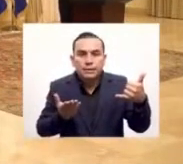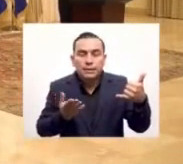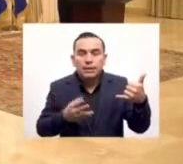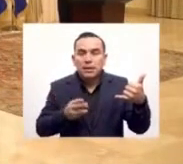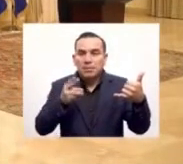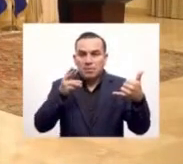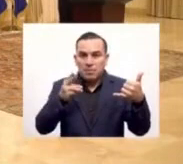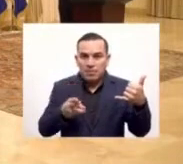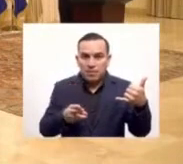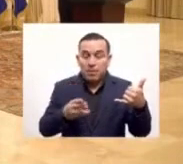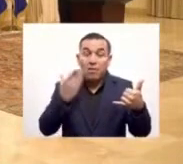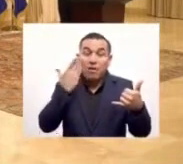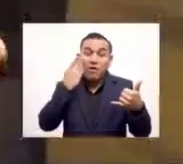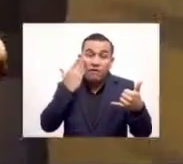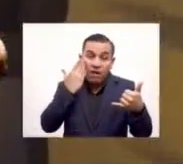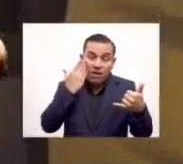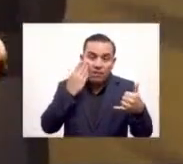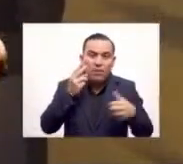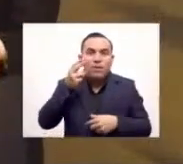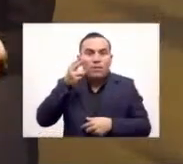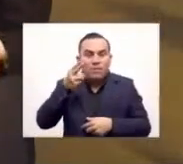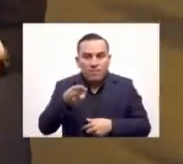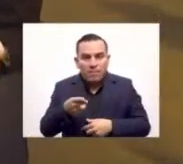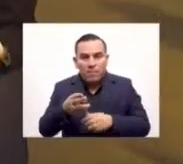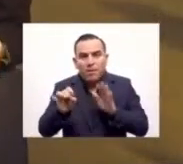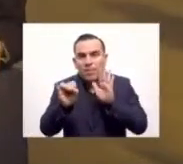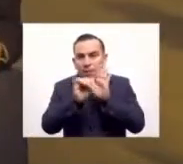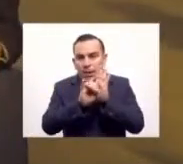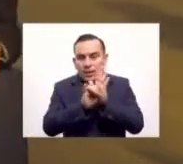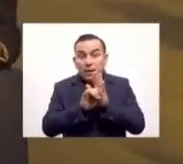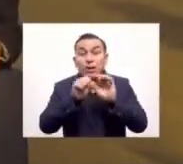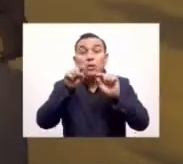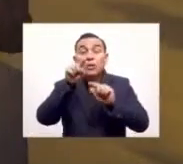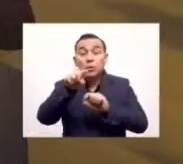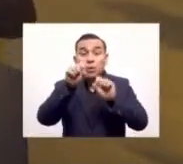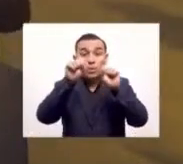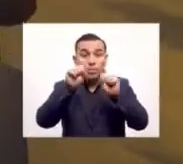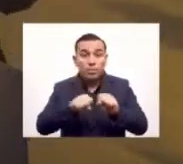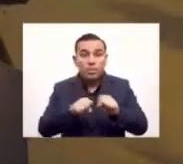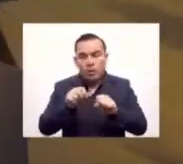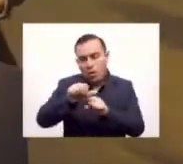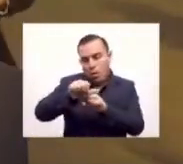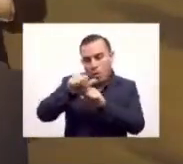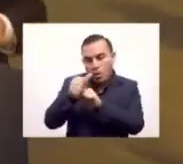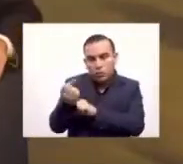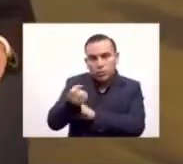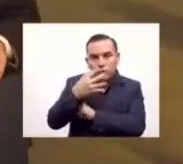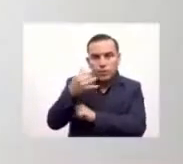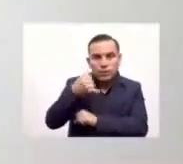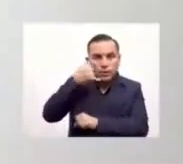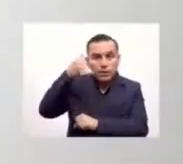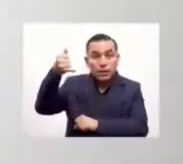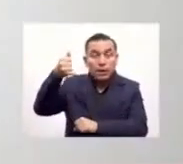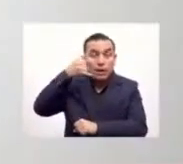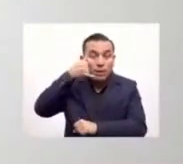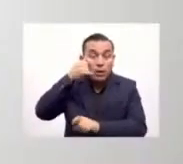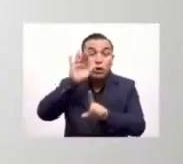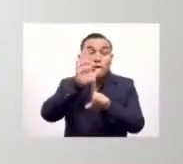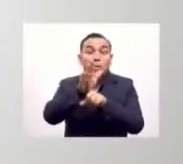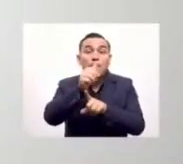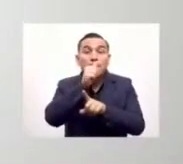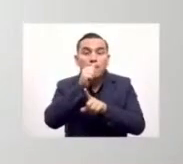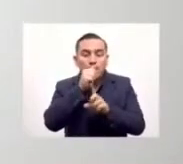cambio que va a permitir a los empresarios, a las personas que les paguen con Bitcoin, ir